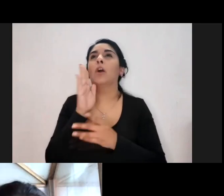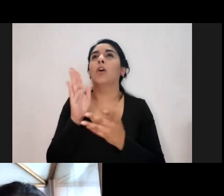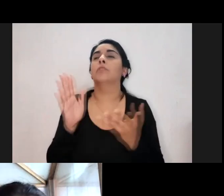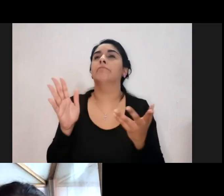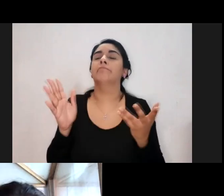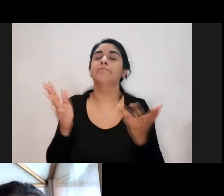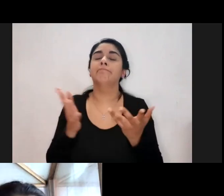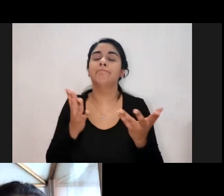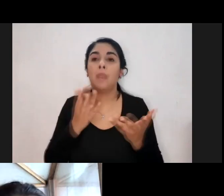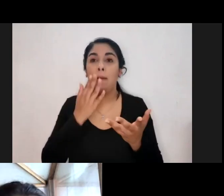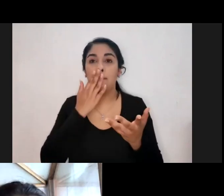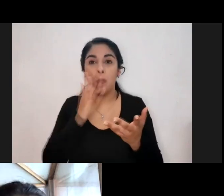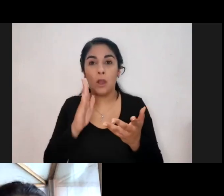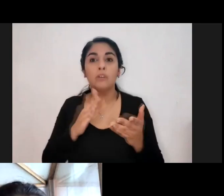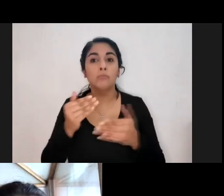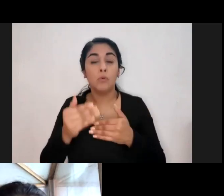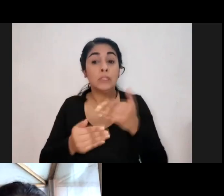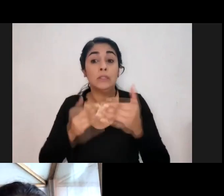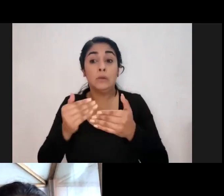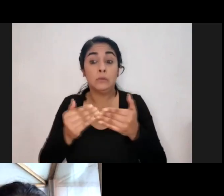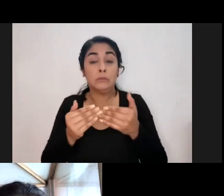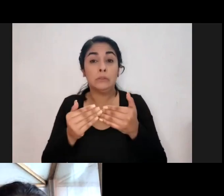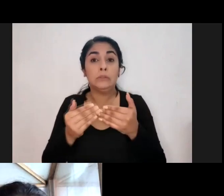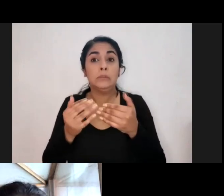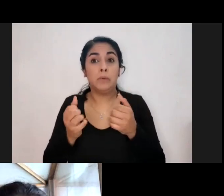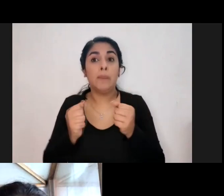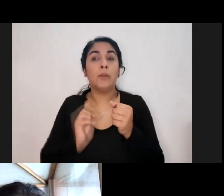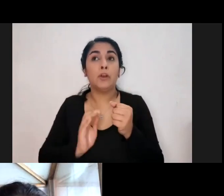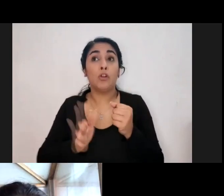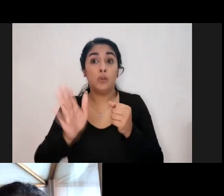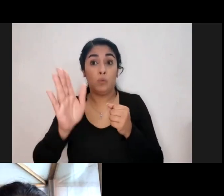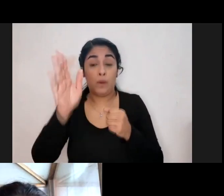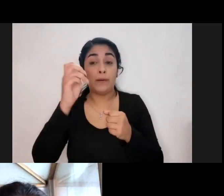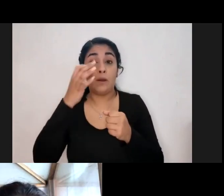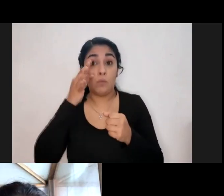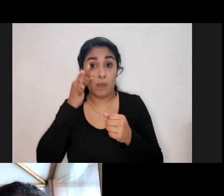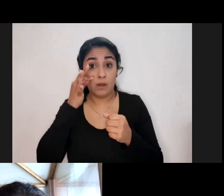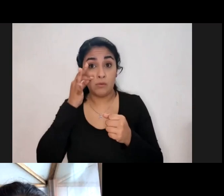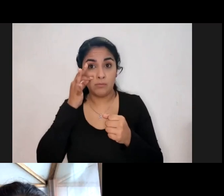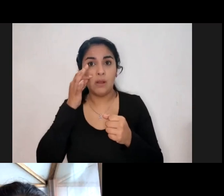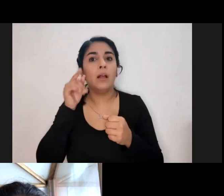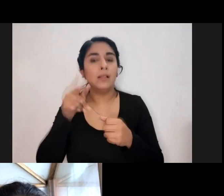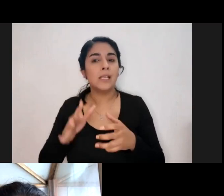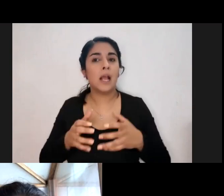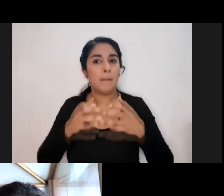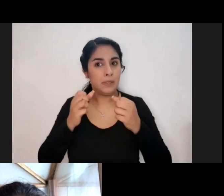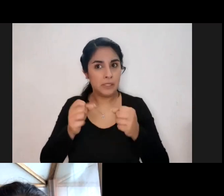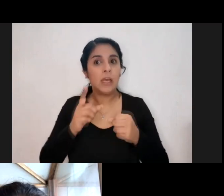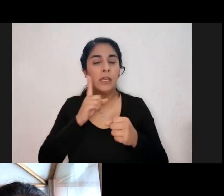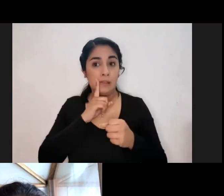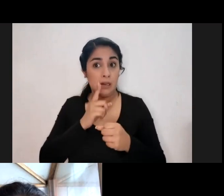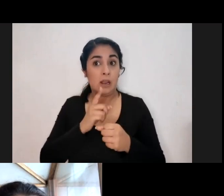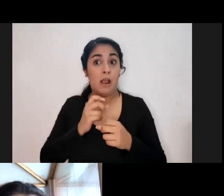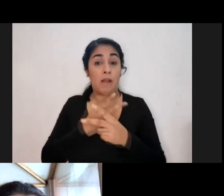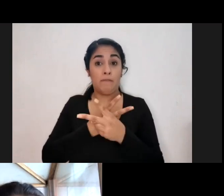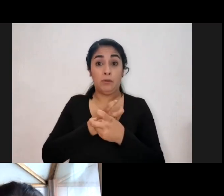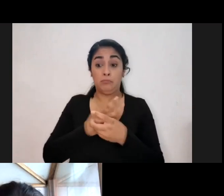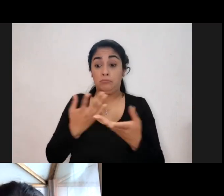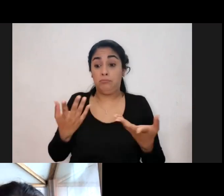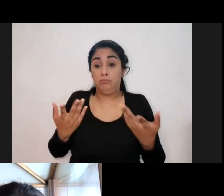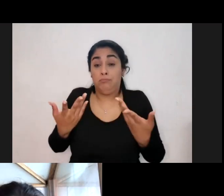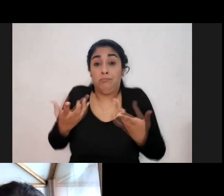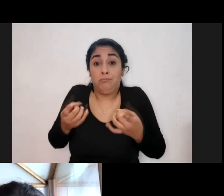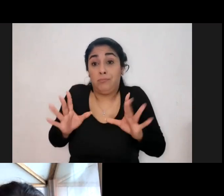mejor secuencia, ¿cierto? Para poder perdurar en la población, es una capacidad que tiene este virus que nos tiene así. Ahora, la aparición